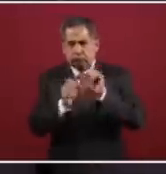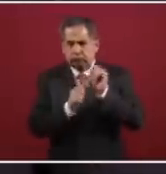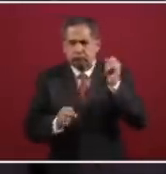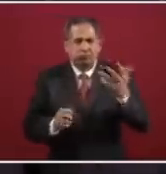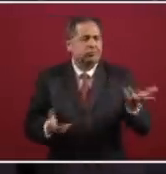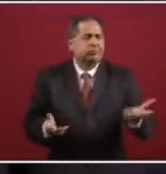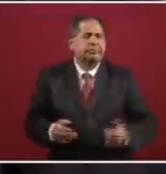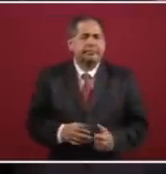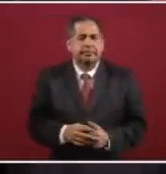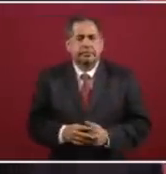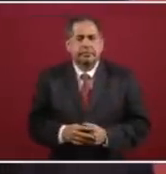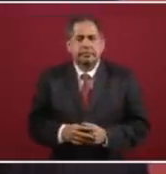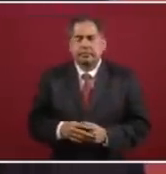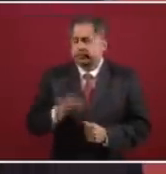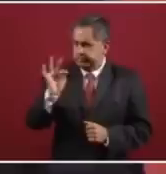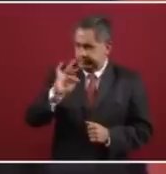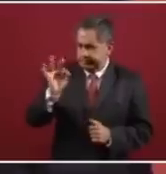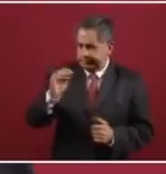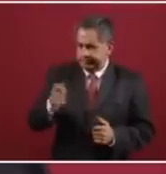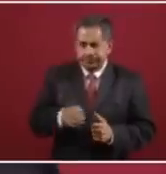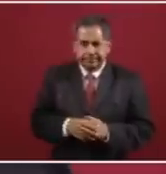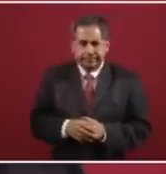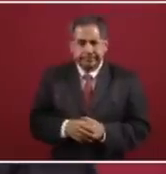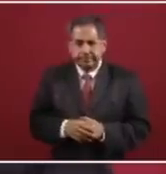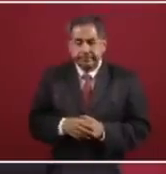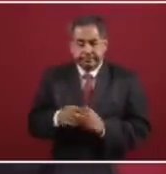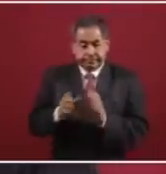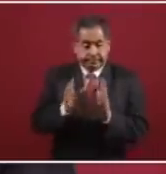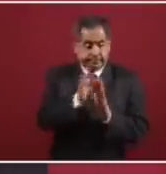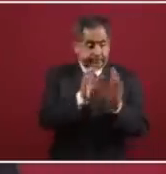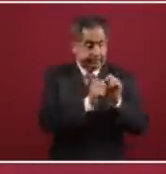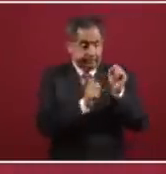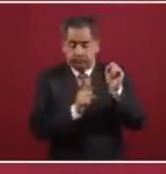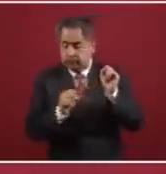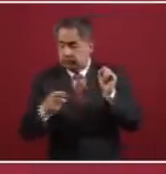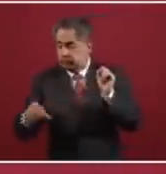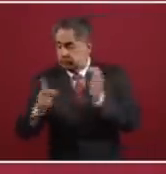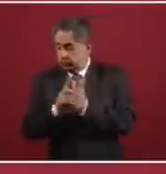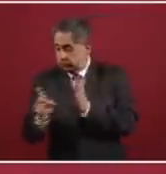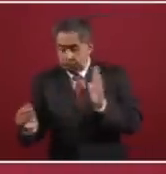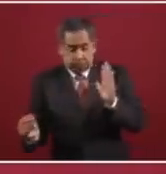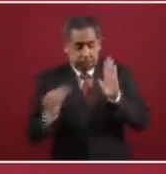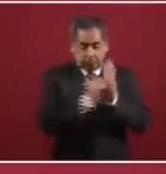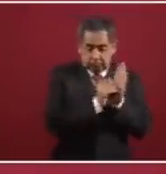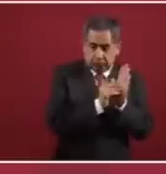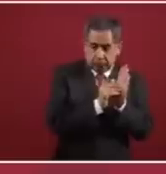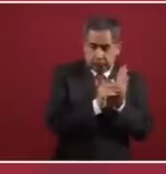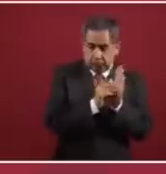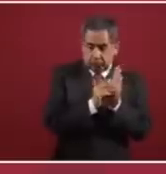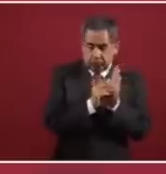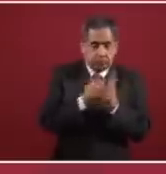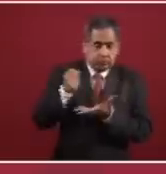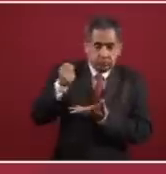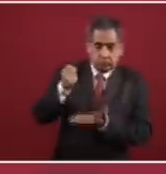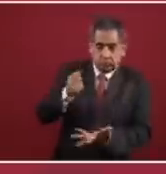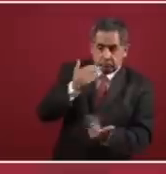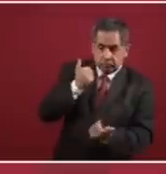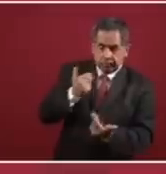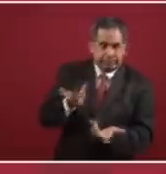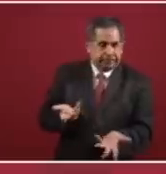Porque si elevamos a rango constitucional los derechos y no hay presupuesto,